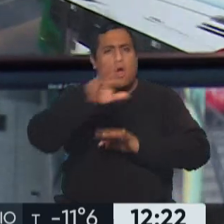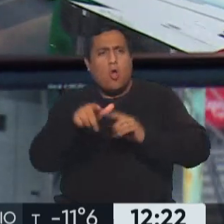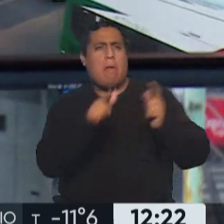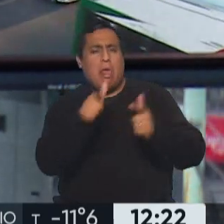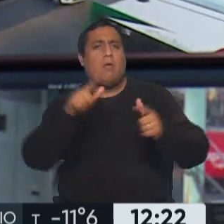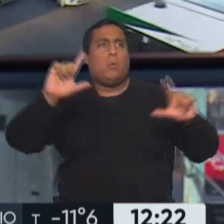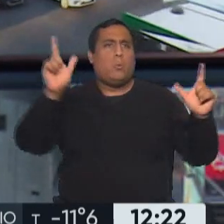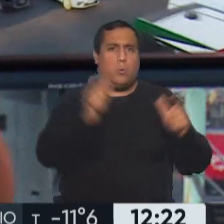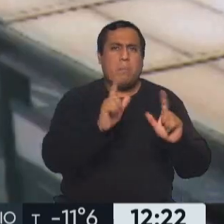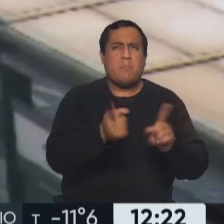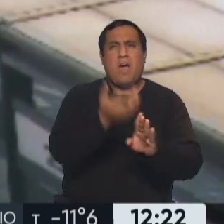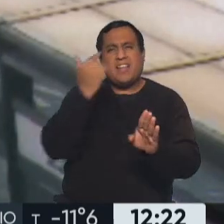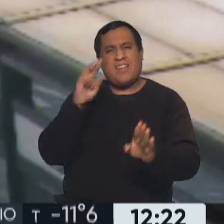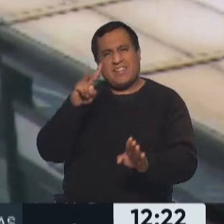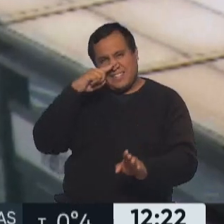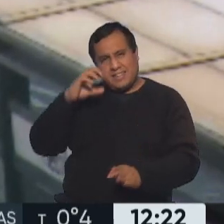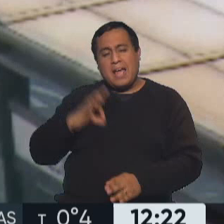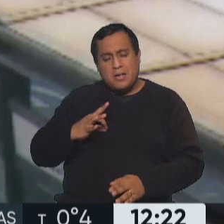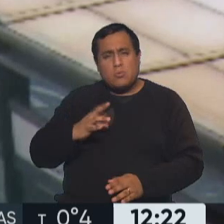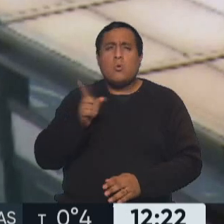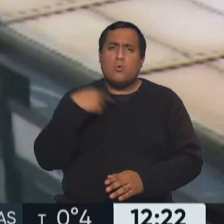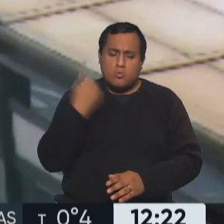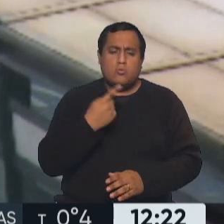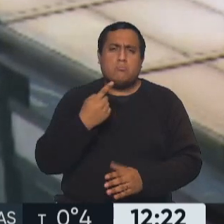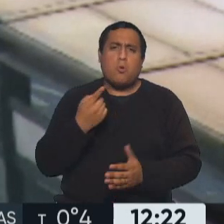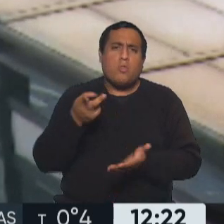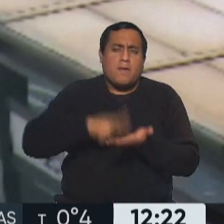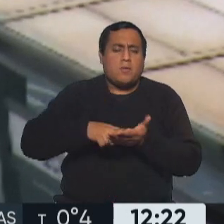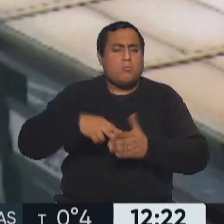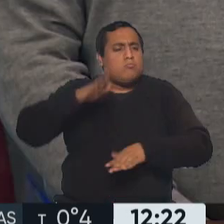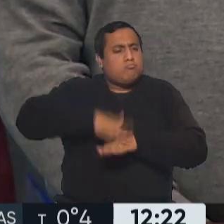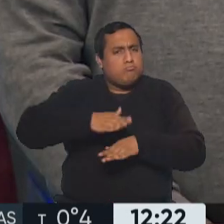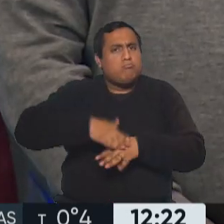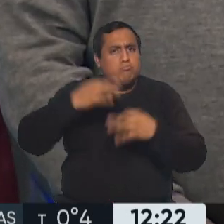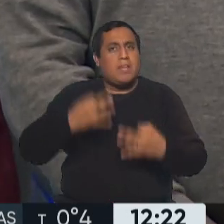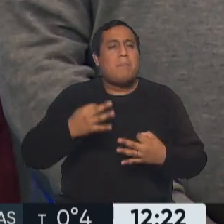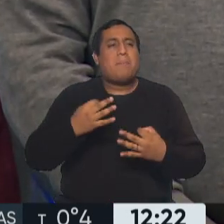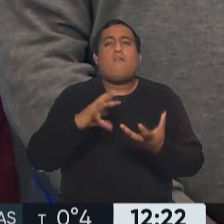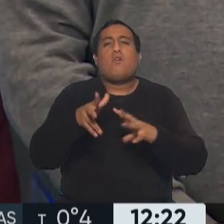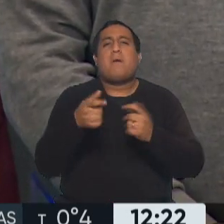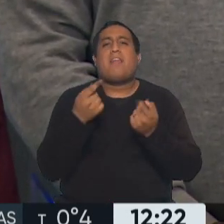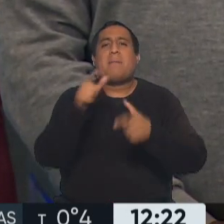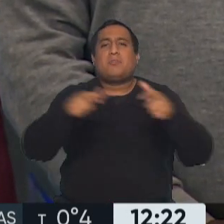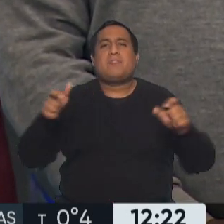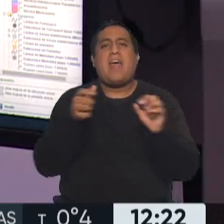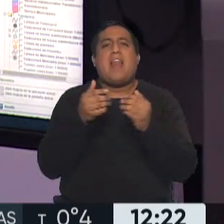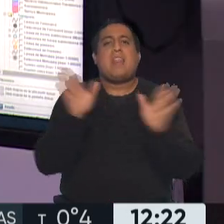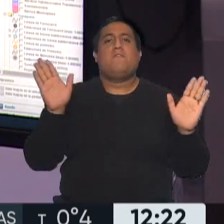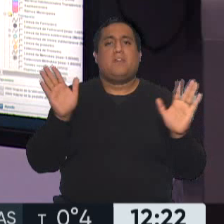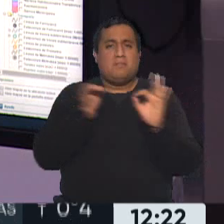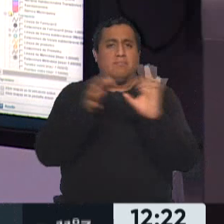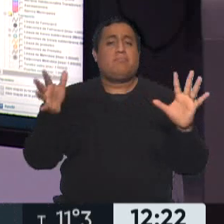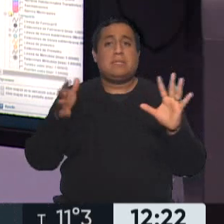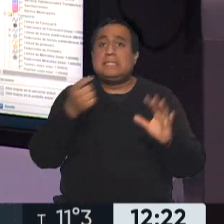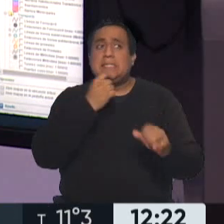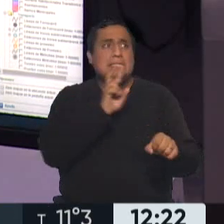Y lo que hacemos es reafirmar este compromiso para devolverle a la gente la libertad. Cuando uno no tiene seguridad, lo que pierde